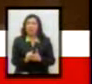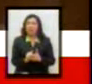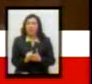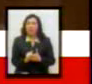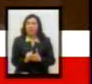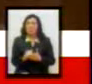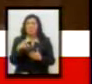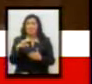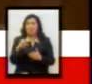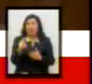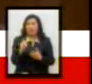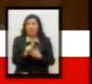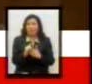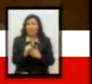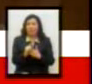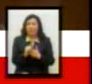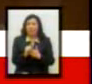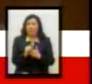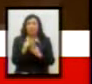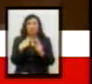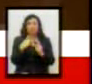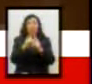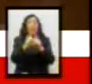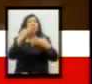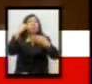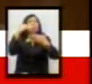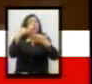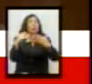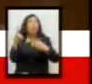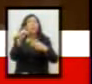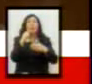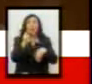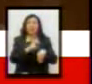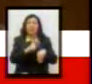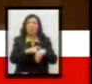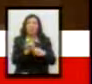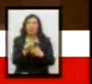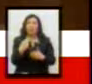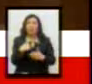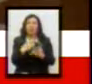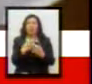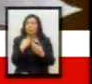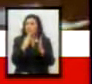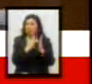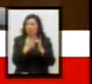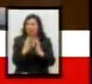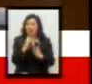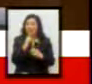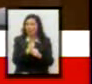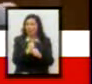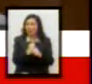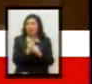el primer piloto de la encuesta Uso del Tiempo. Con esto nosotros lo que queremos medir es el